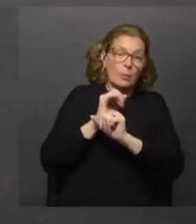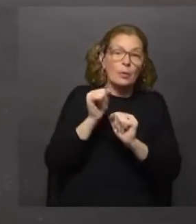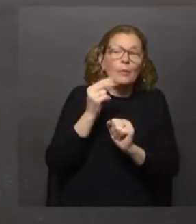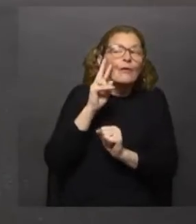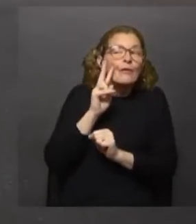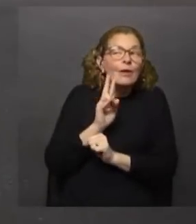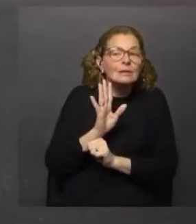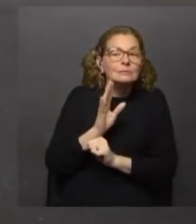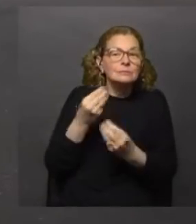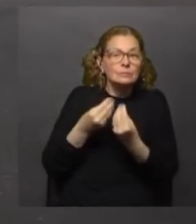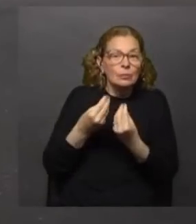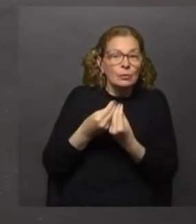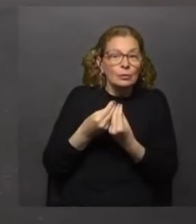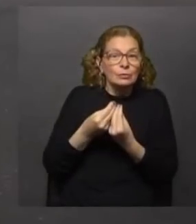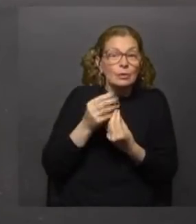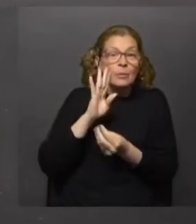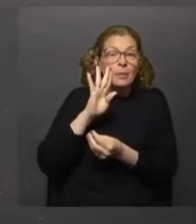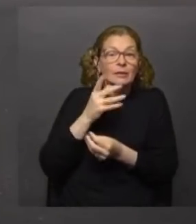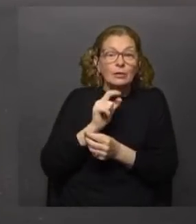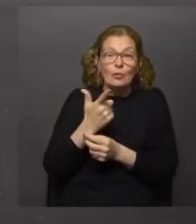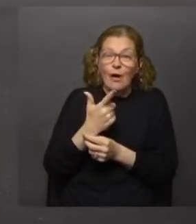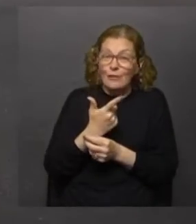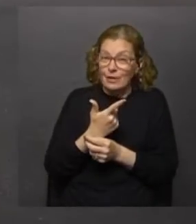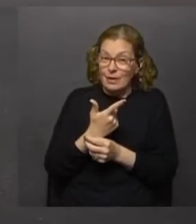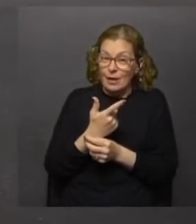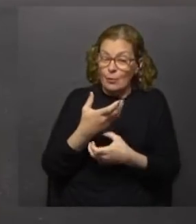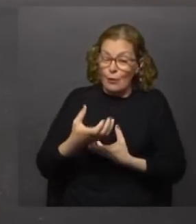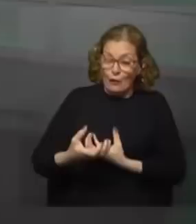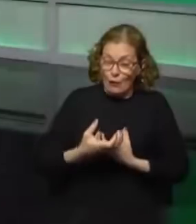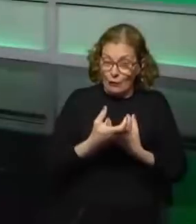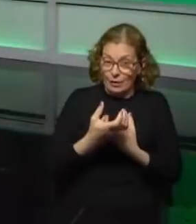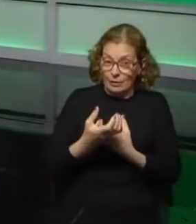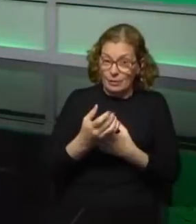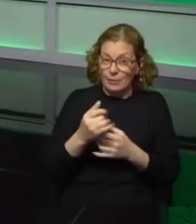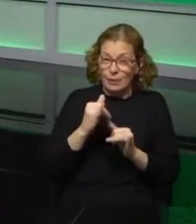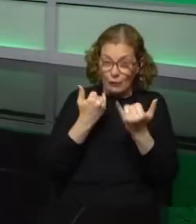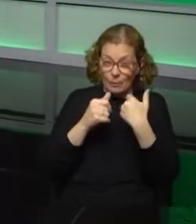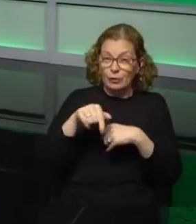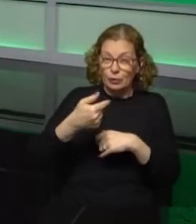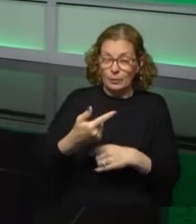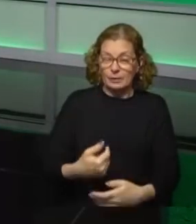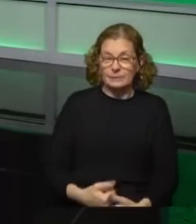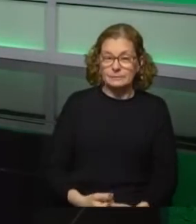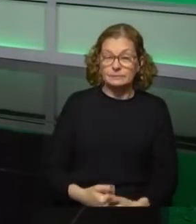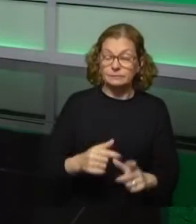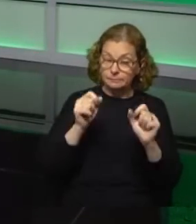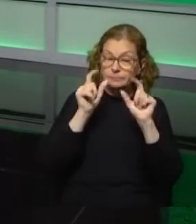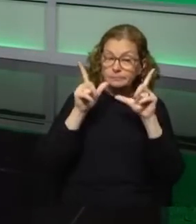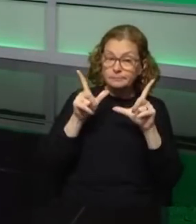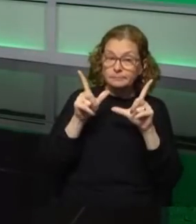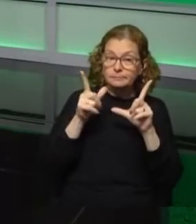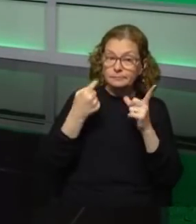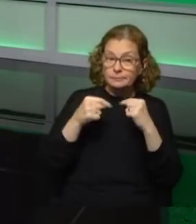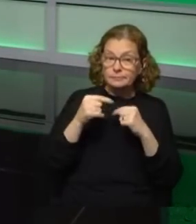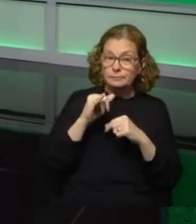ondear hay muchos indicios de que no contaría con habilitación de bomberos pero estamos ampliando la información en un ratito estaremos atentos Martín Entonces